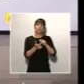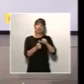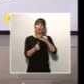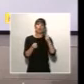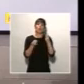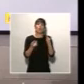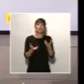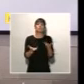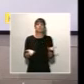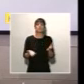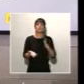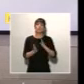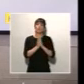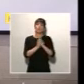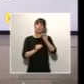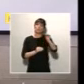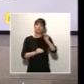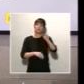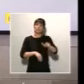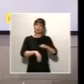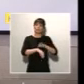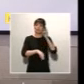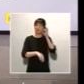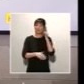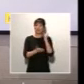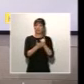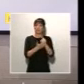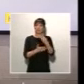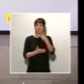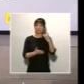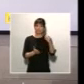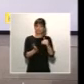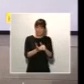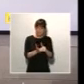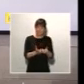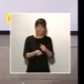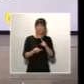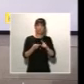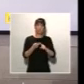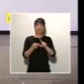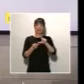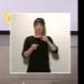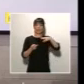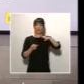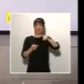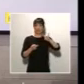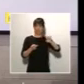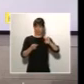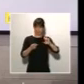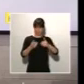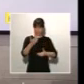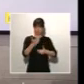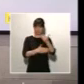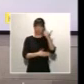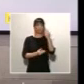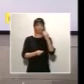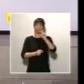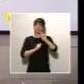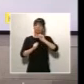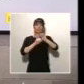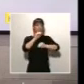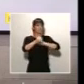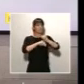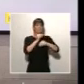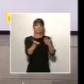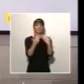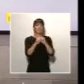sobre los 300.000 pruebas, también de Le Món. Hay muchos periodistas que están pidiendo aclaración acerca de esto. Durante